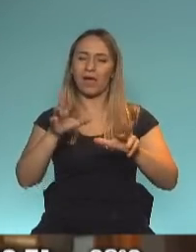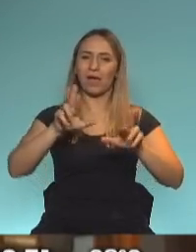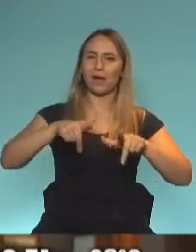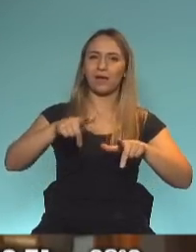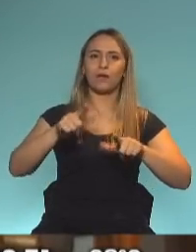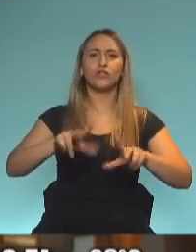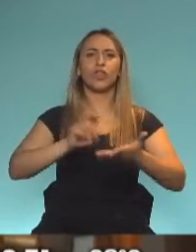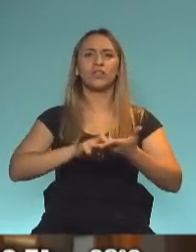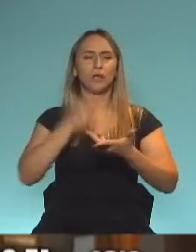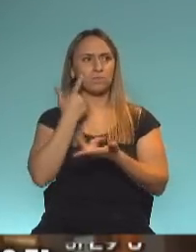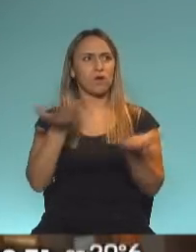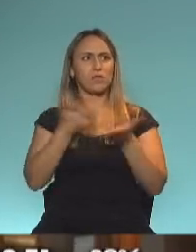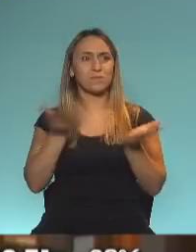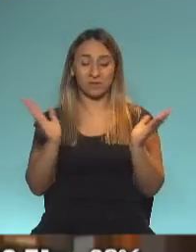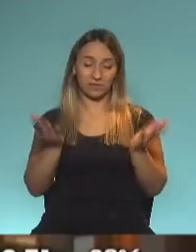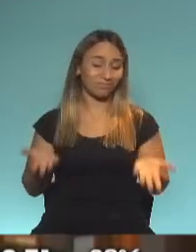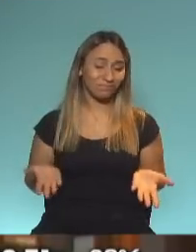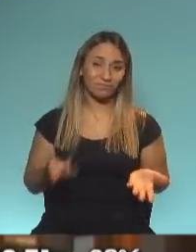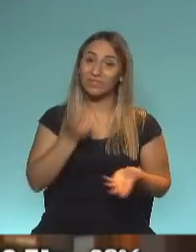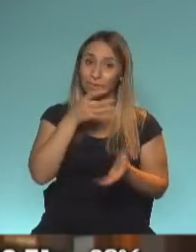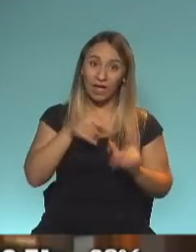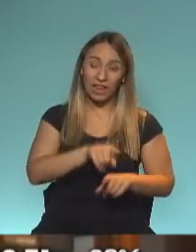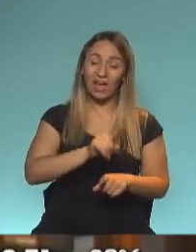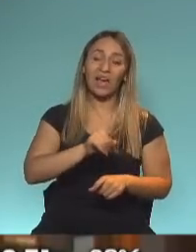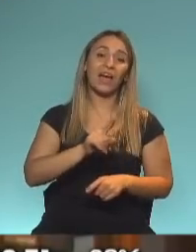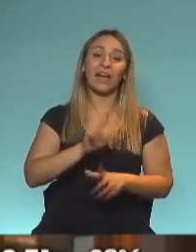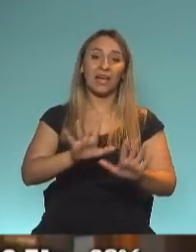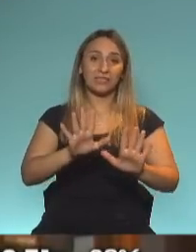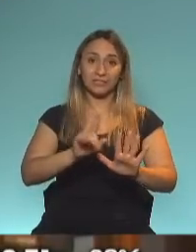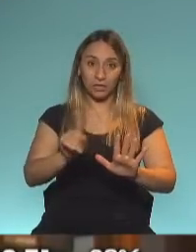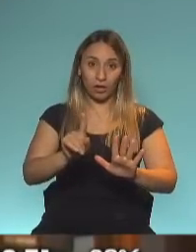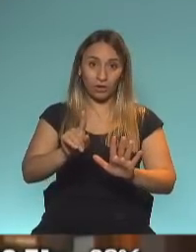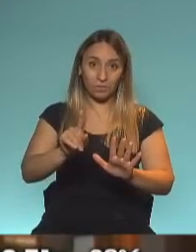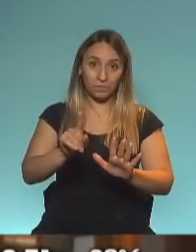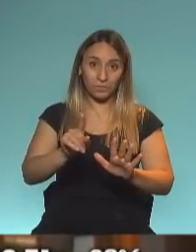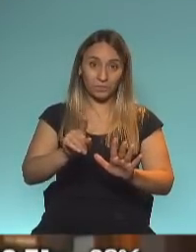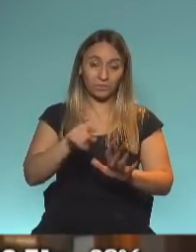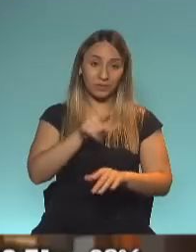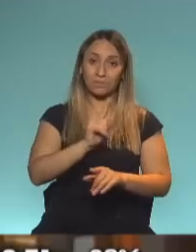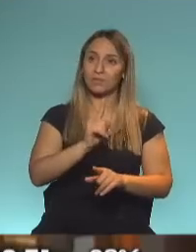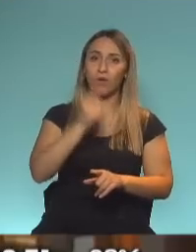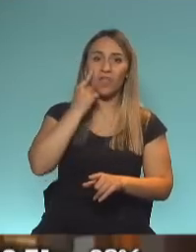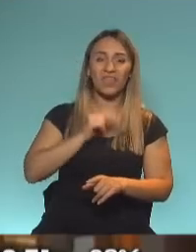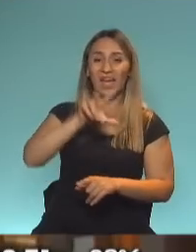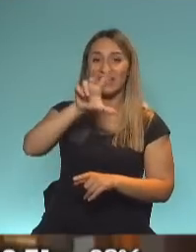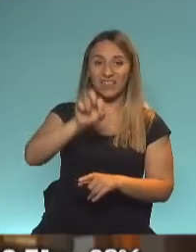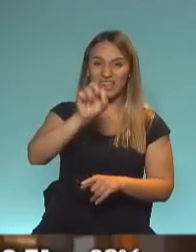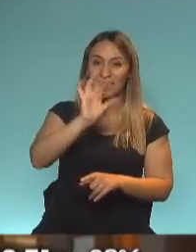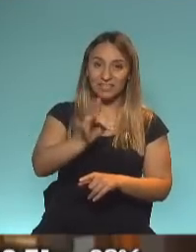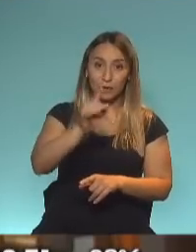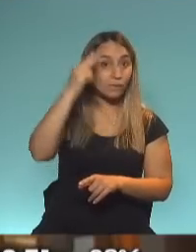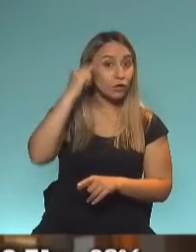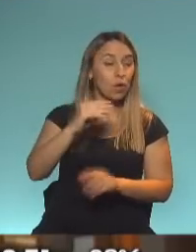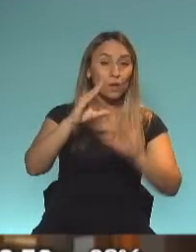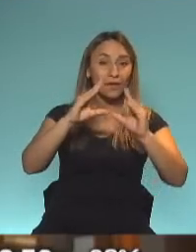Argentina. Si no hubiera sucedido este fallo que tuvimos el propio día 30 de diciembre a las 9